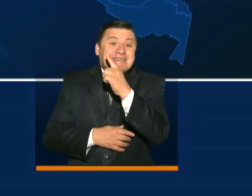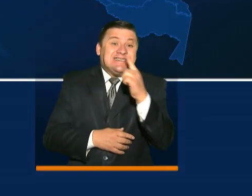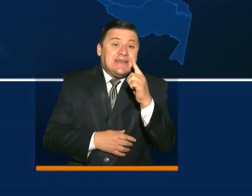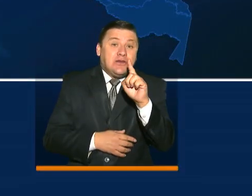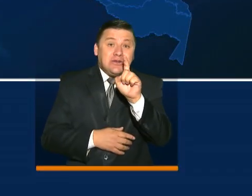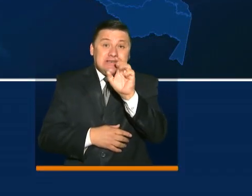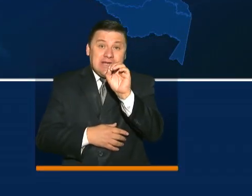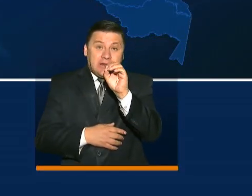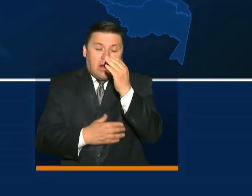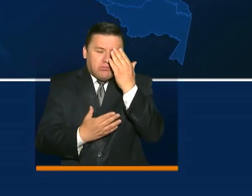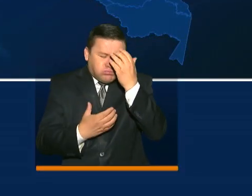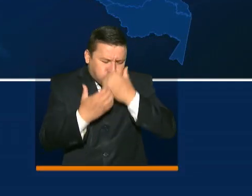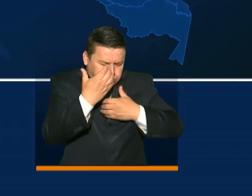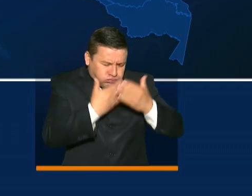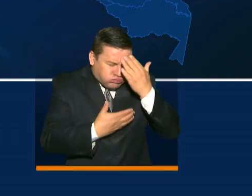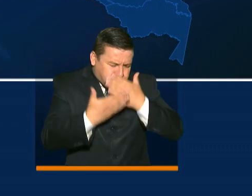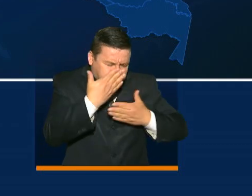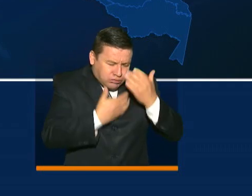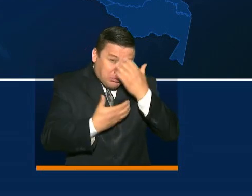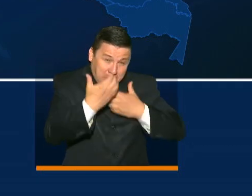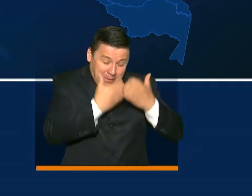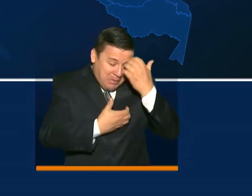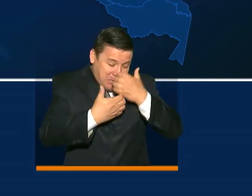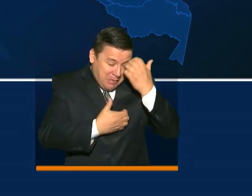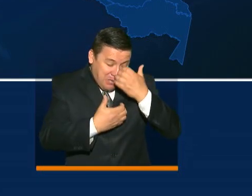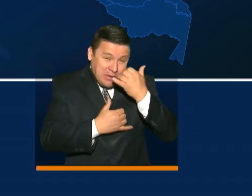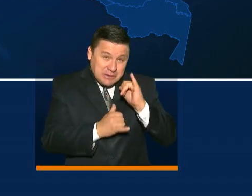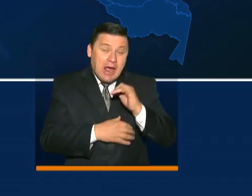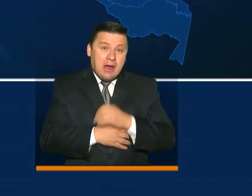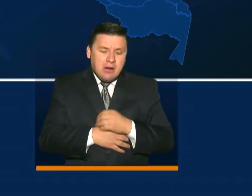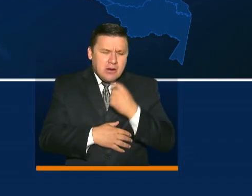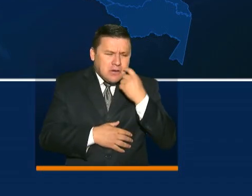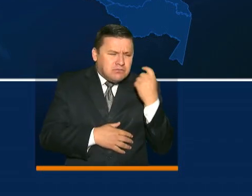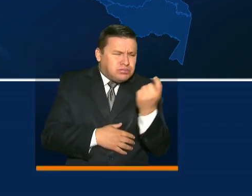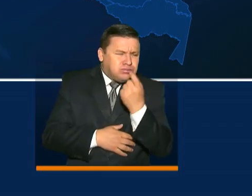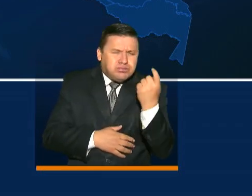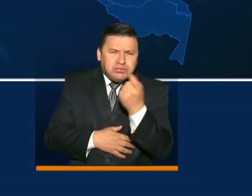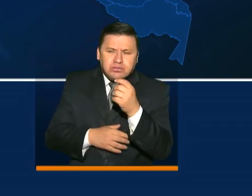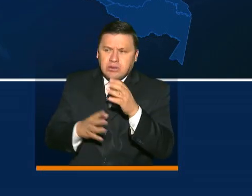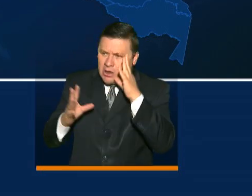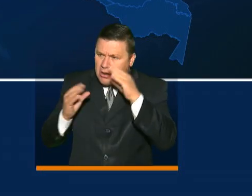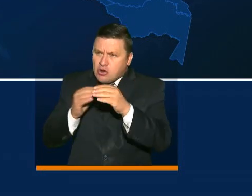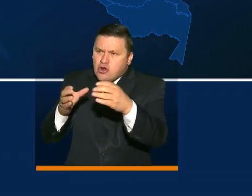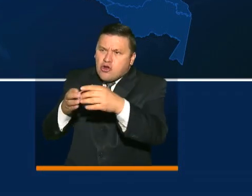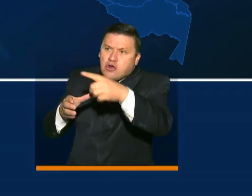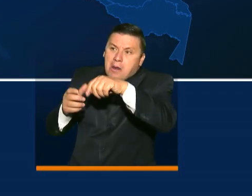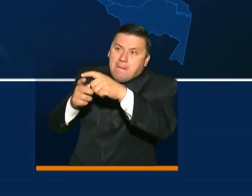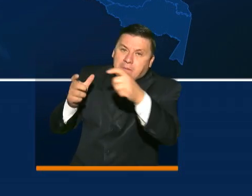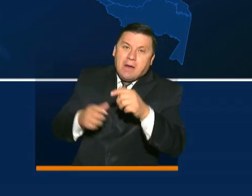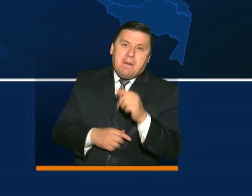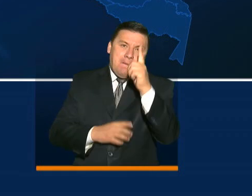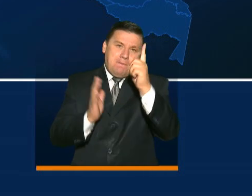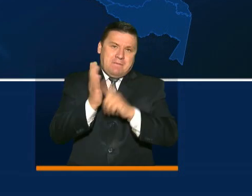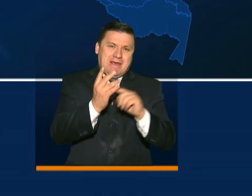12.160 pruebas y se registraron, luego de búsquedas activas y también trabajos con conglomerados,